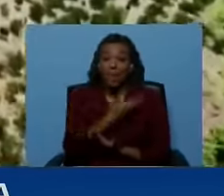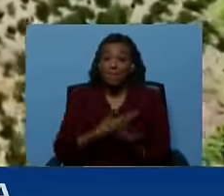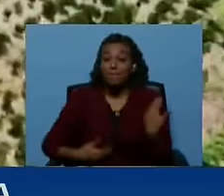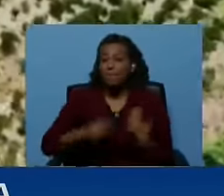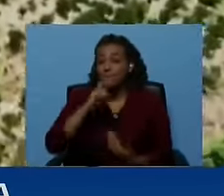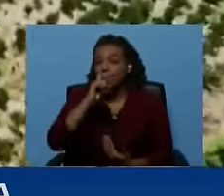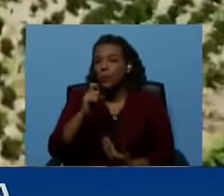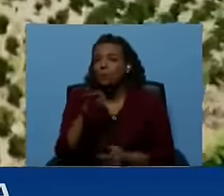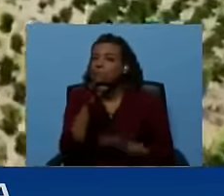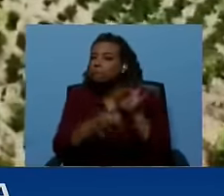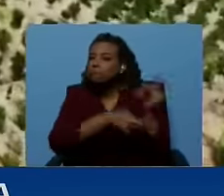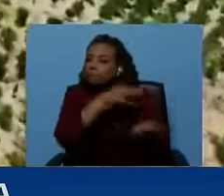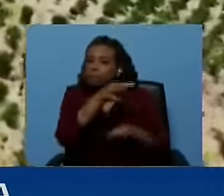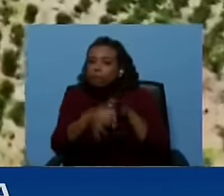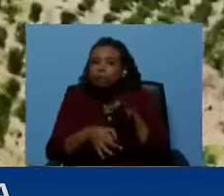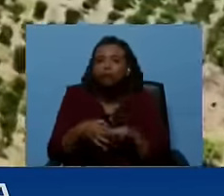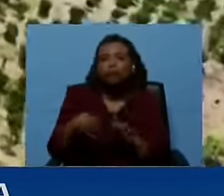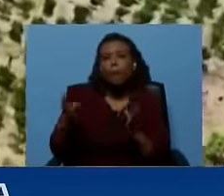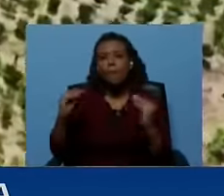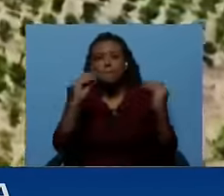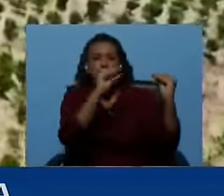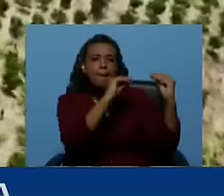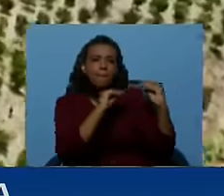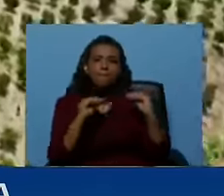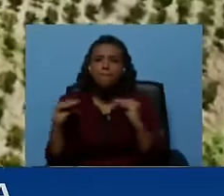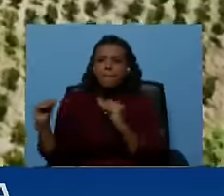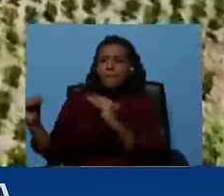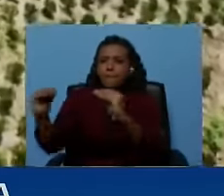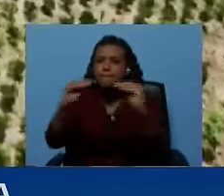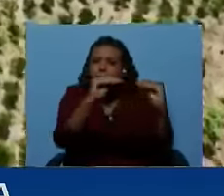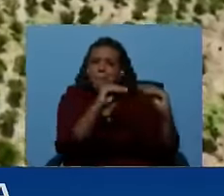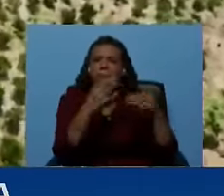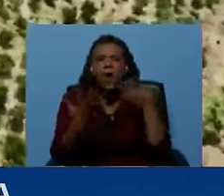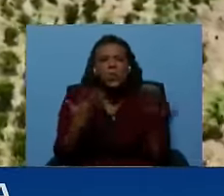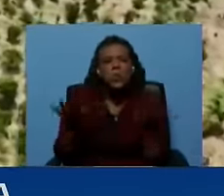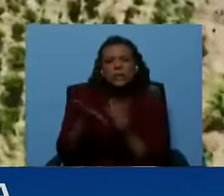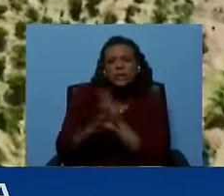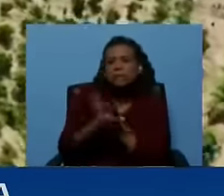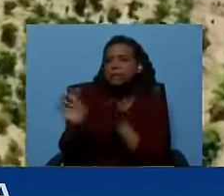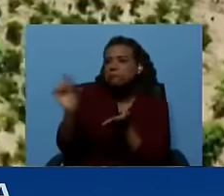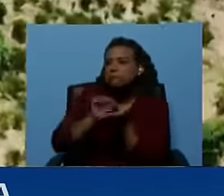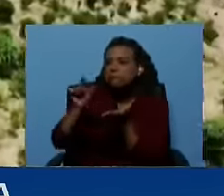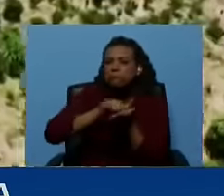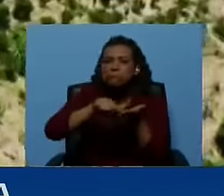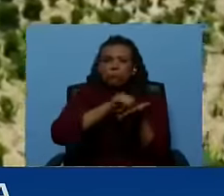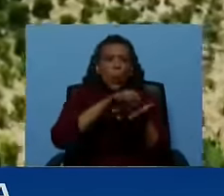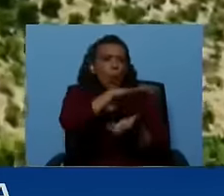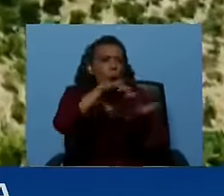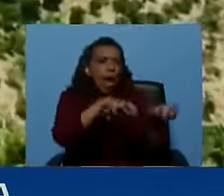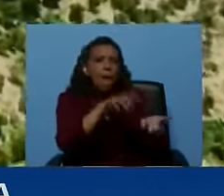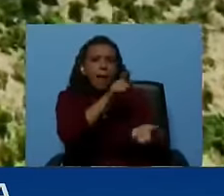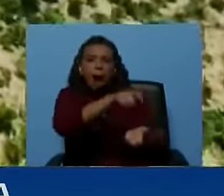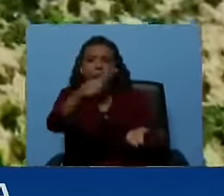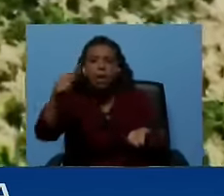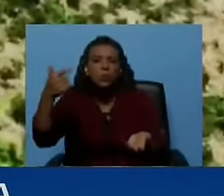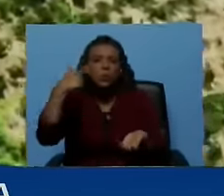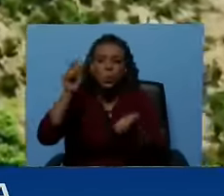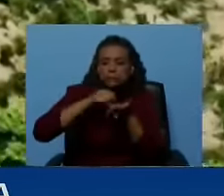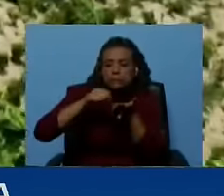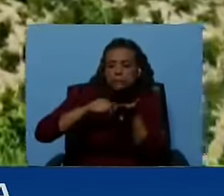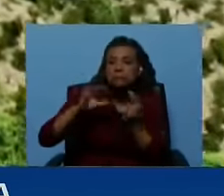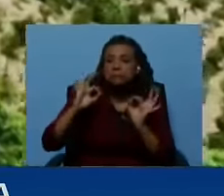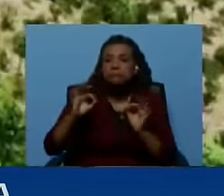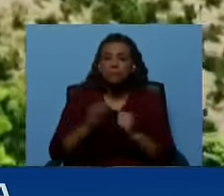Nicolás Maduro pues hablando con la comunidad y por supuesto atendiendo los problemas de la